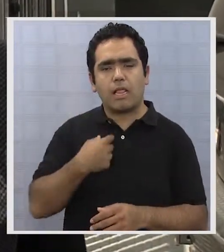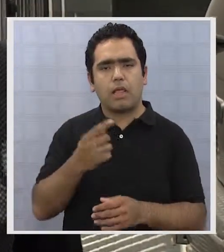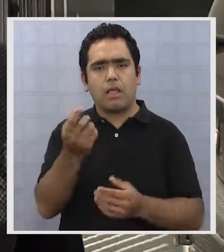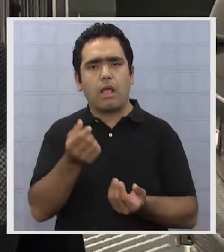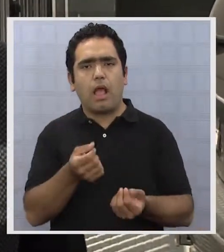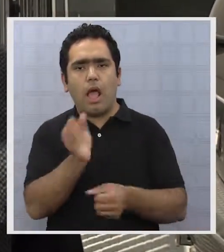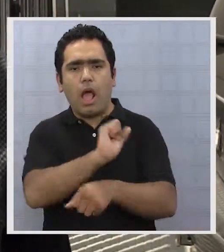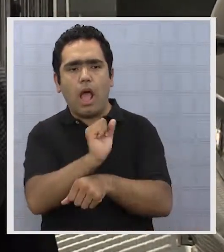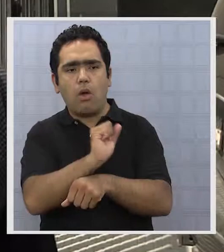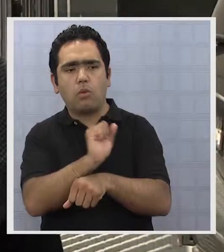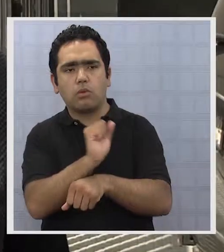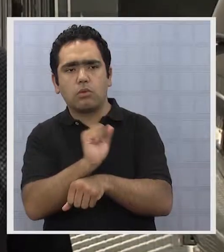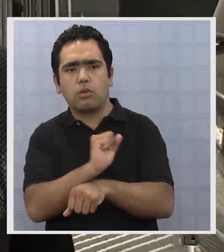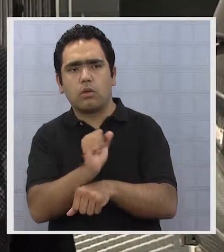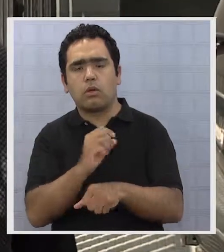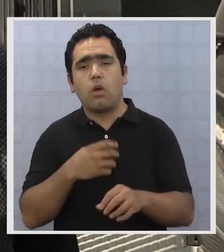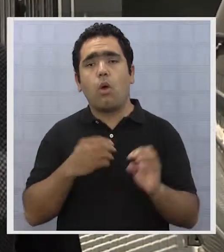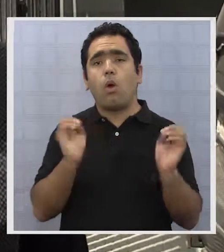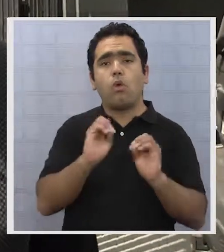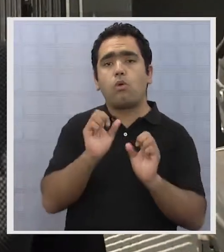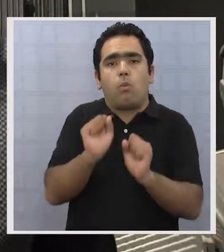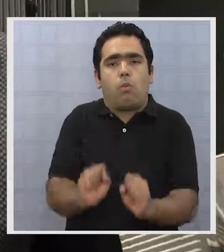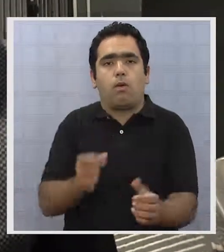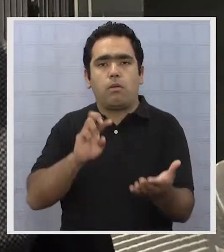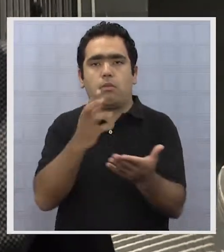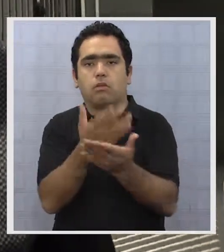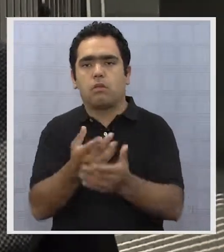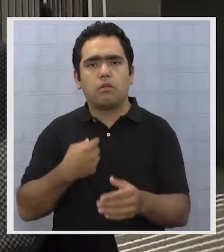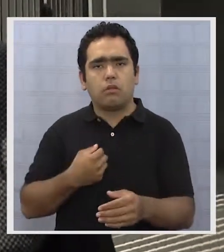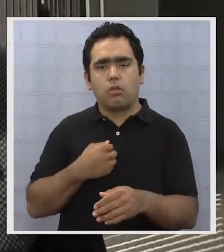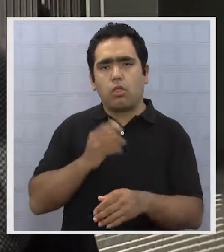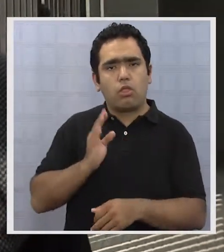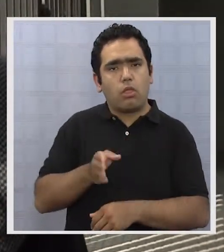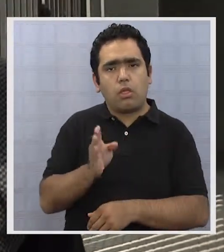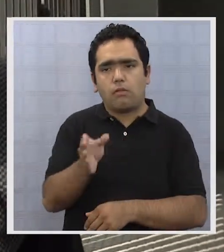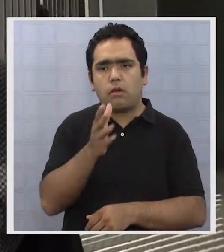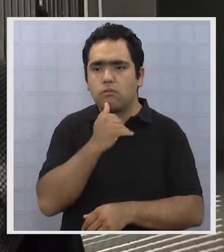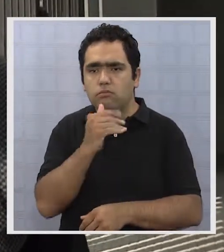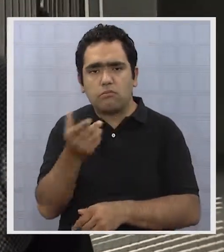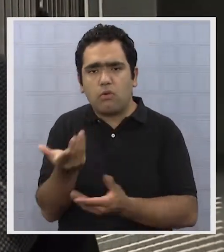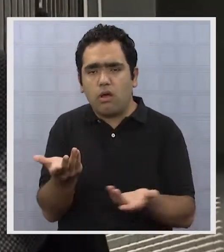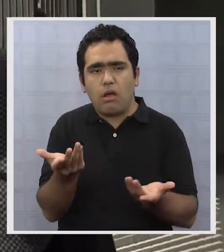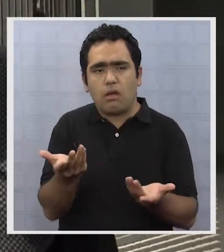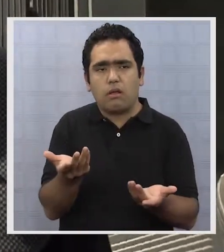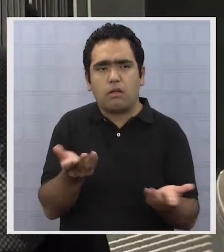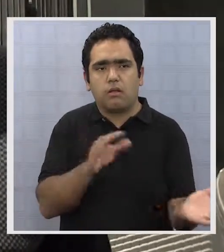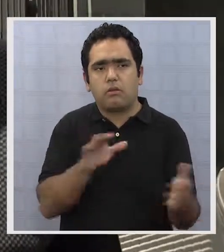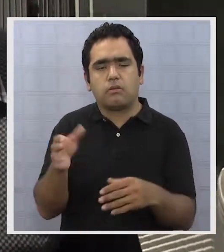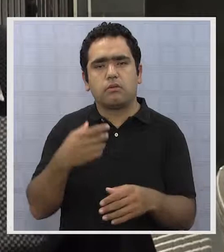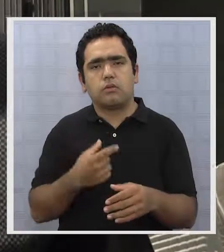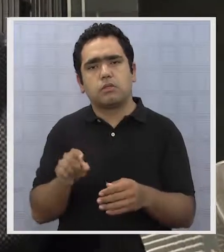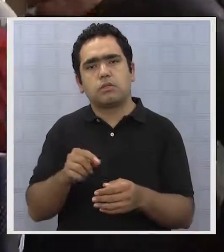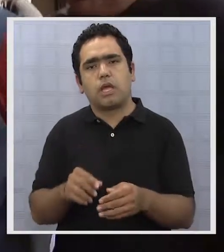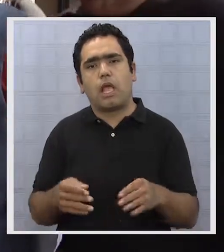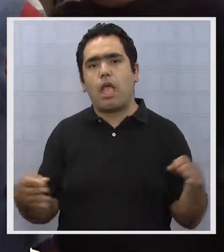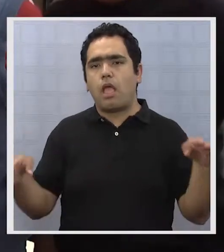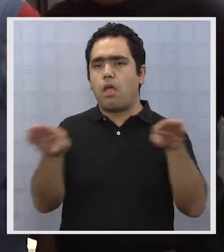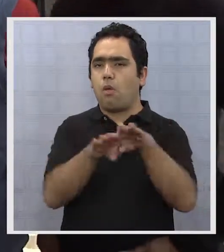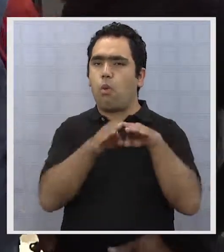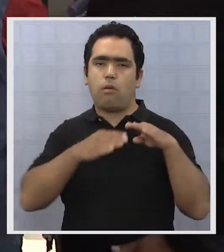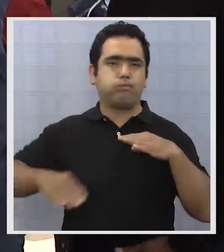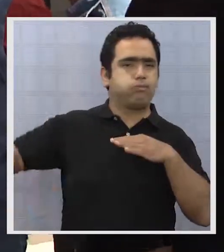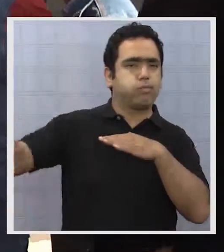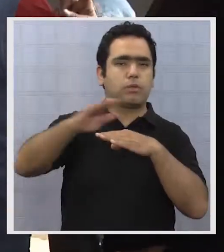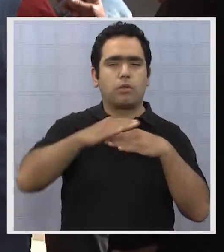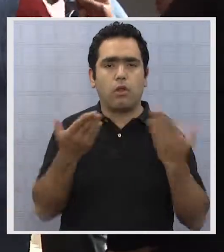días para adquirir el auto, o si no, no podía postular, todavía no lo tiene. Entonces, la ley, la manga tiene que ser ancha